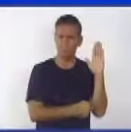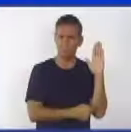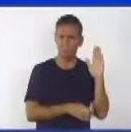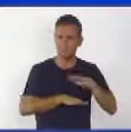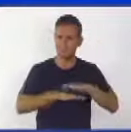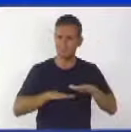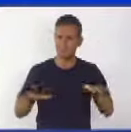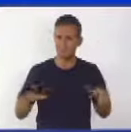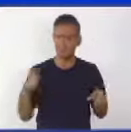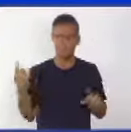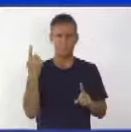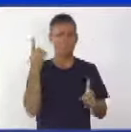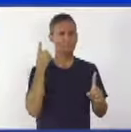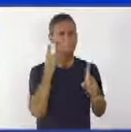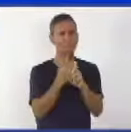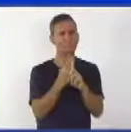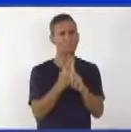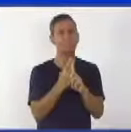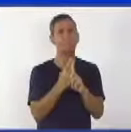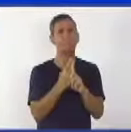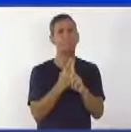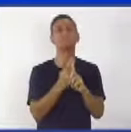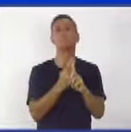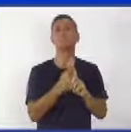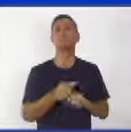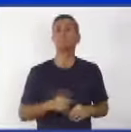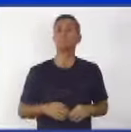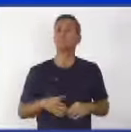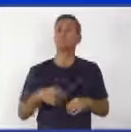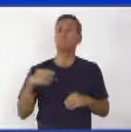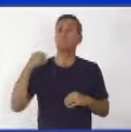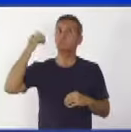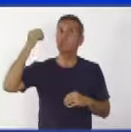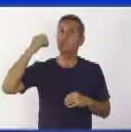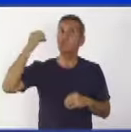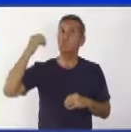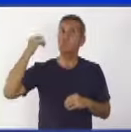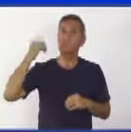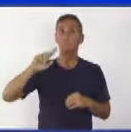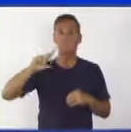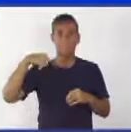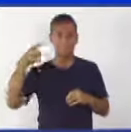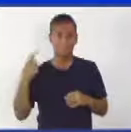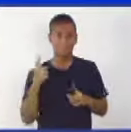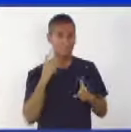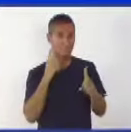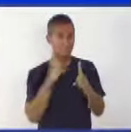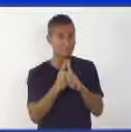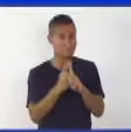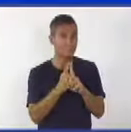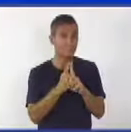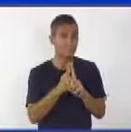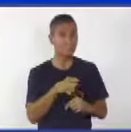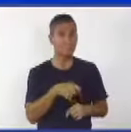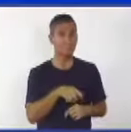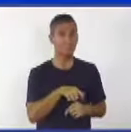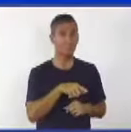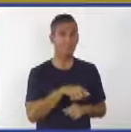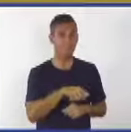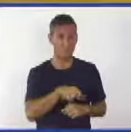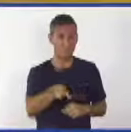hasta aquí las orientaciones de nuestro primer encuentro esperamos que cuando